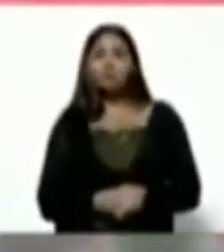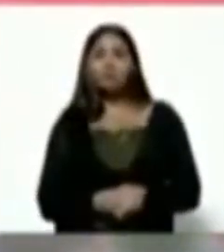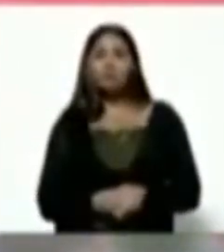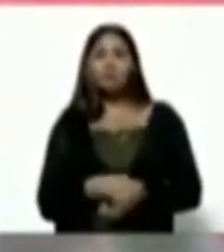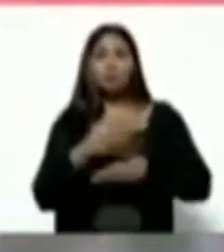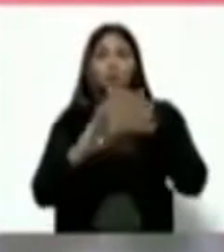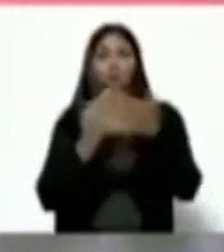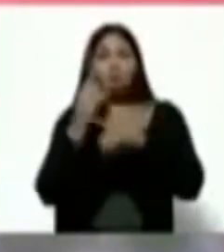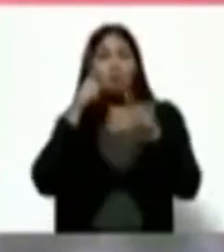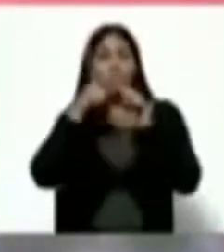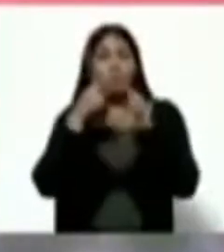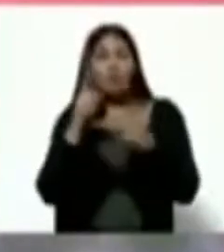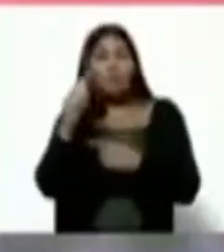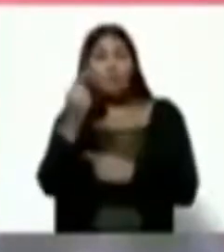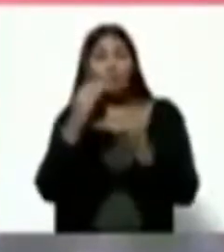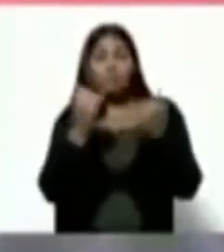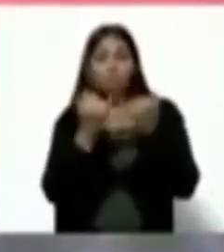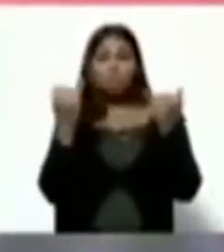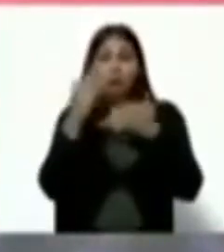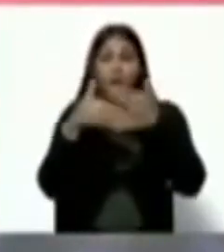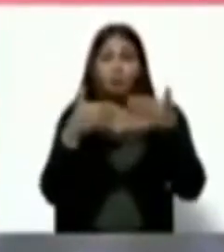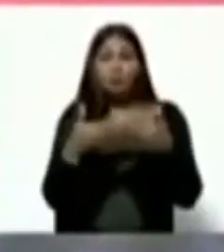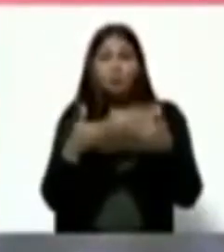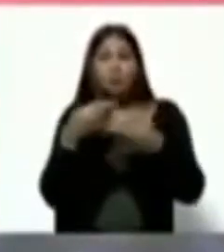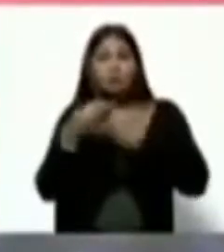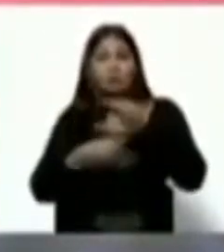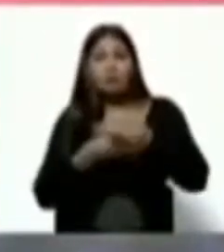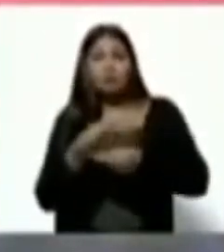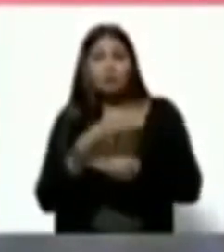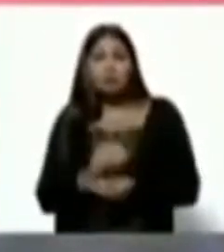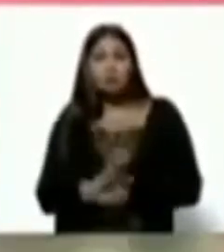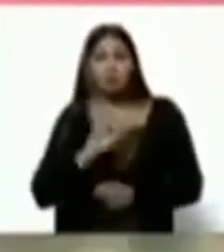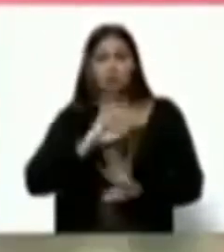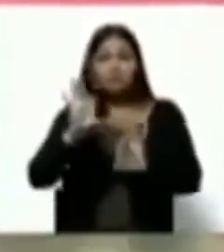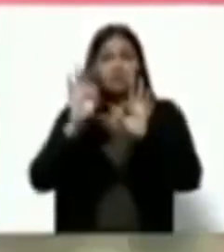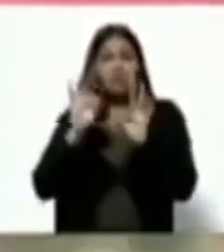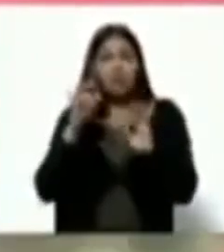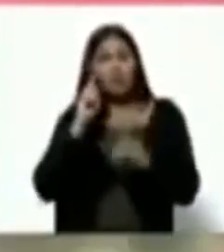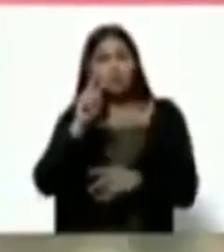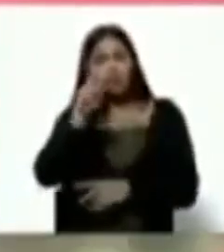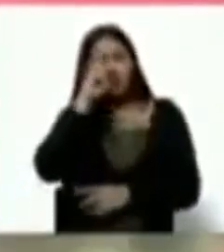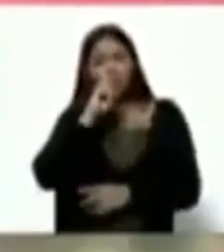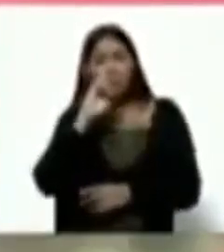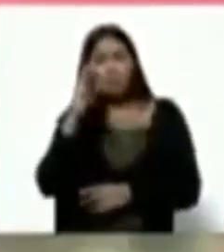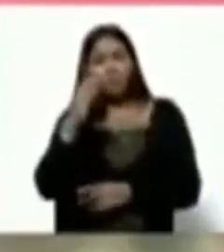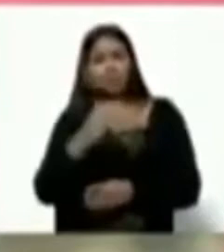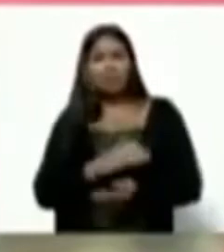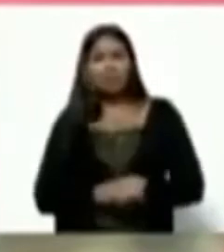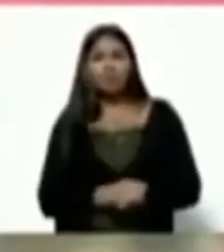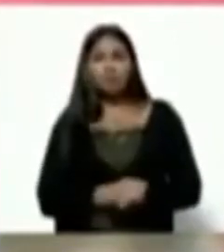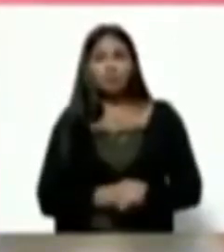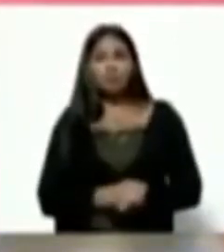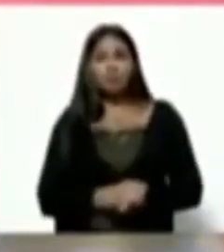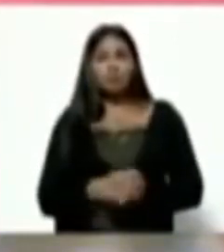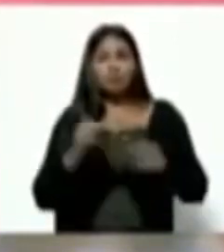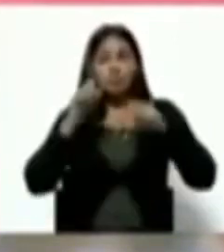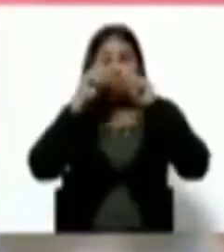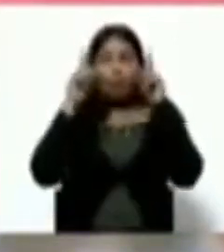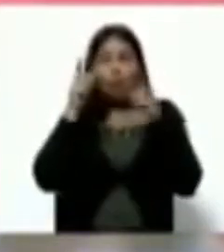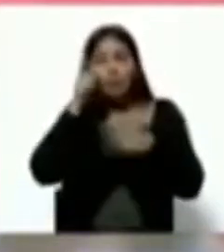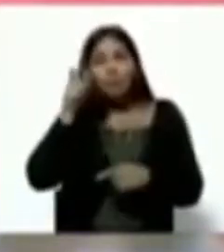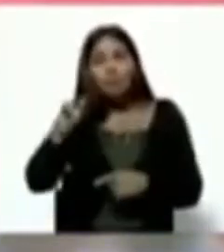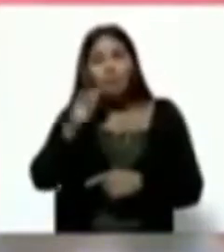como fueron los de la primera línea, aunque estos fueron muy particularmente desde hace 2 años. Fue un despertar del